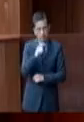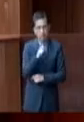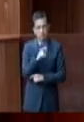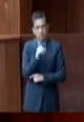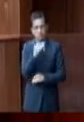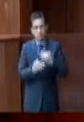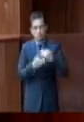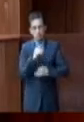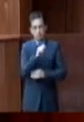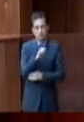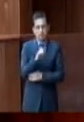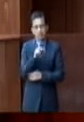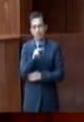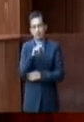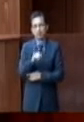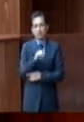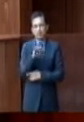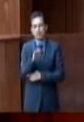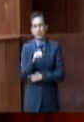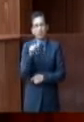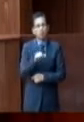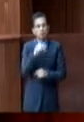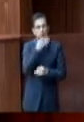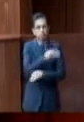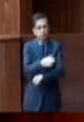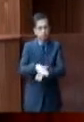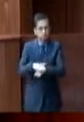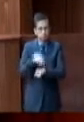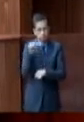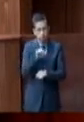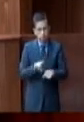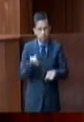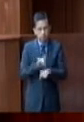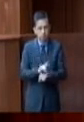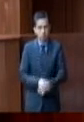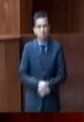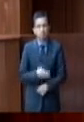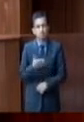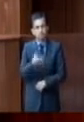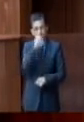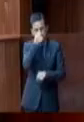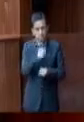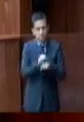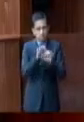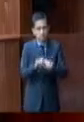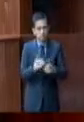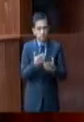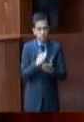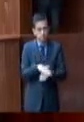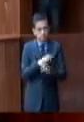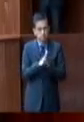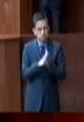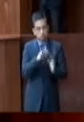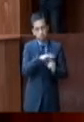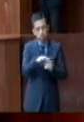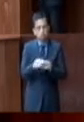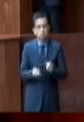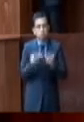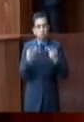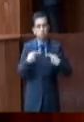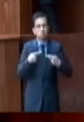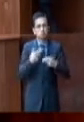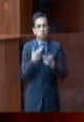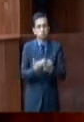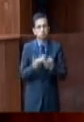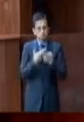poder judicial de la federación que se ha convocado para esta fecha señor secretario haga constar que existe quórum para llevar a